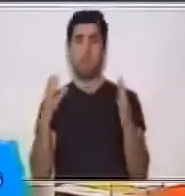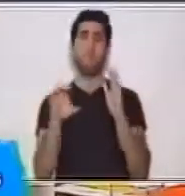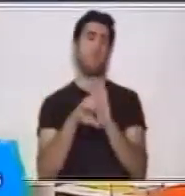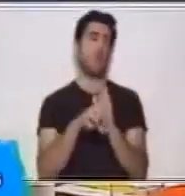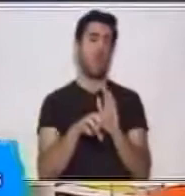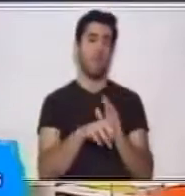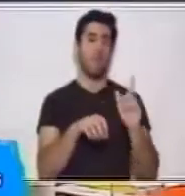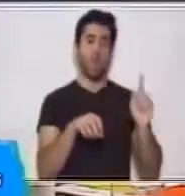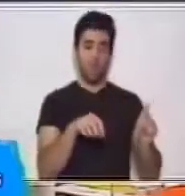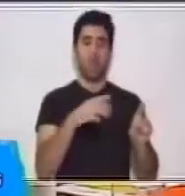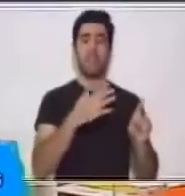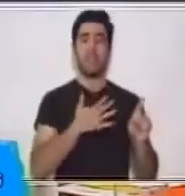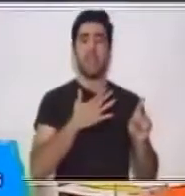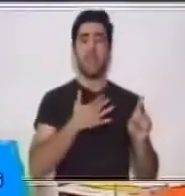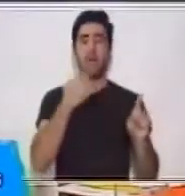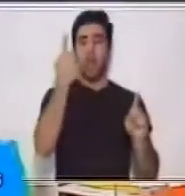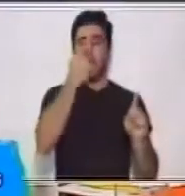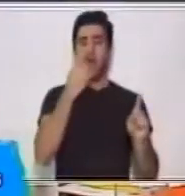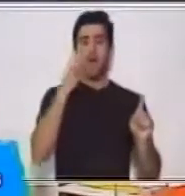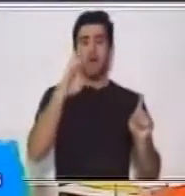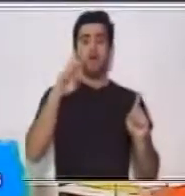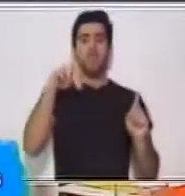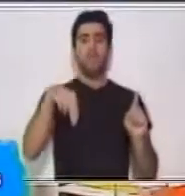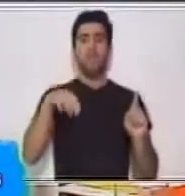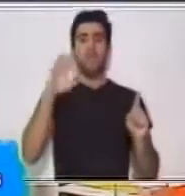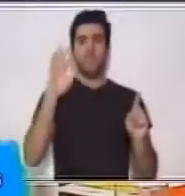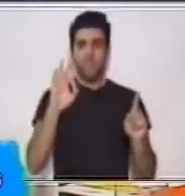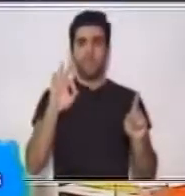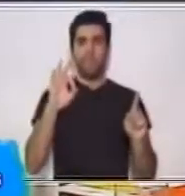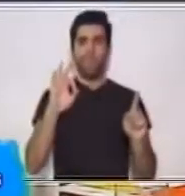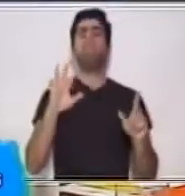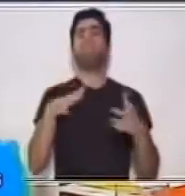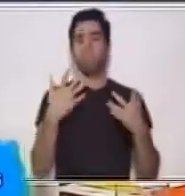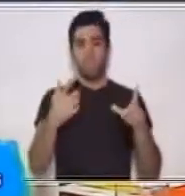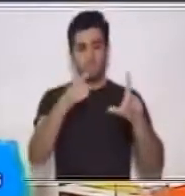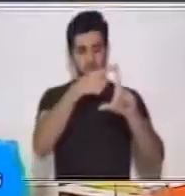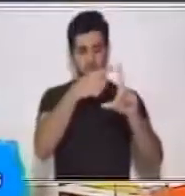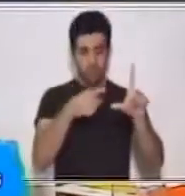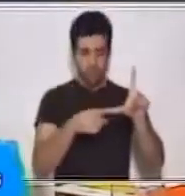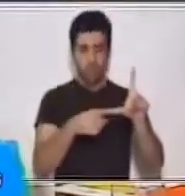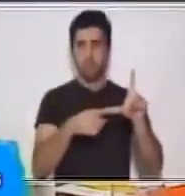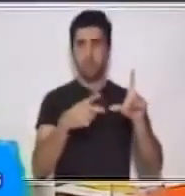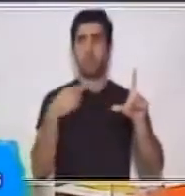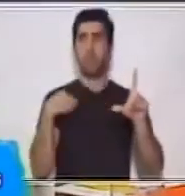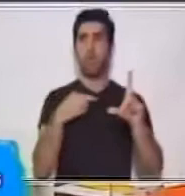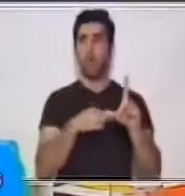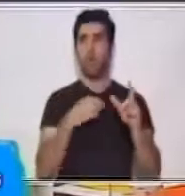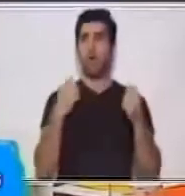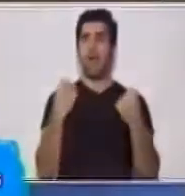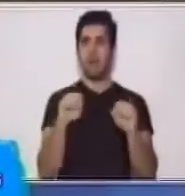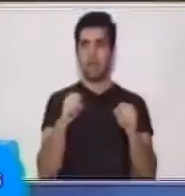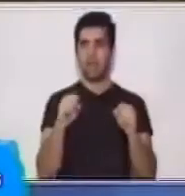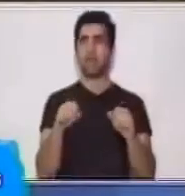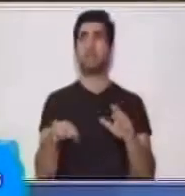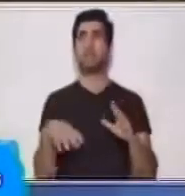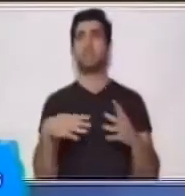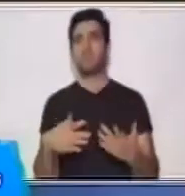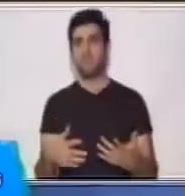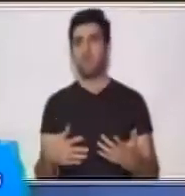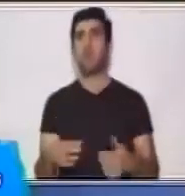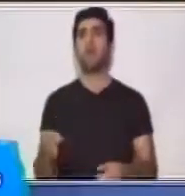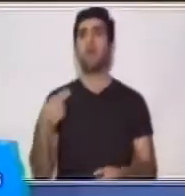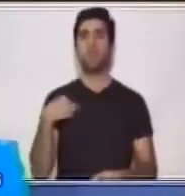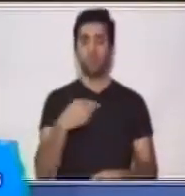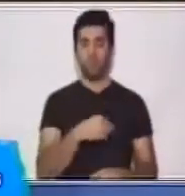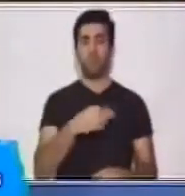función o la razón de seno de algún ángulo que estemos trabajando en un triángulo rectángulo, vamos